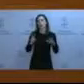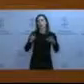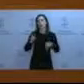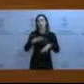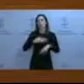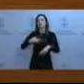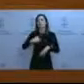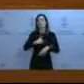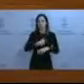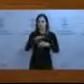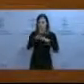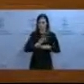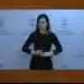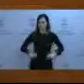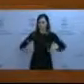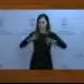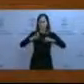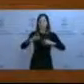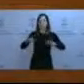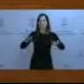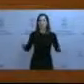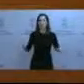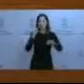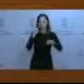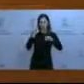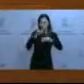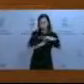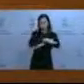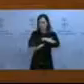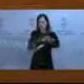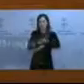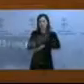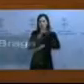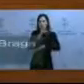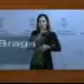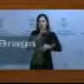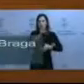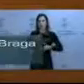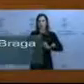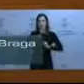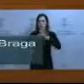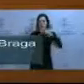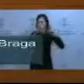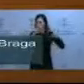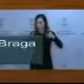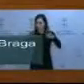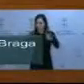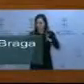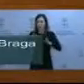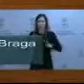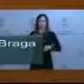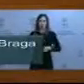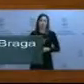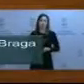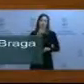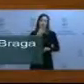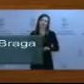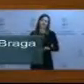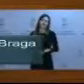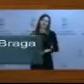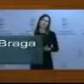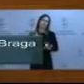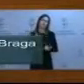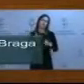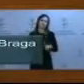Cámara es controlar al Gobierno y orientar la acción del Gobierno del Principado, ¿no? Dicho muchas veces. Y es verdad, hoy se traen